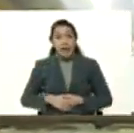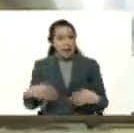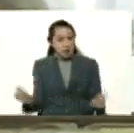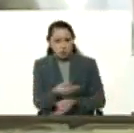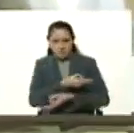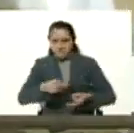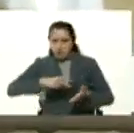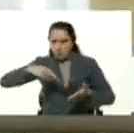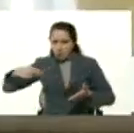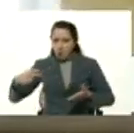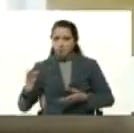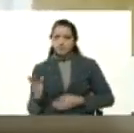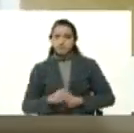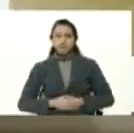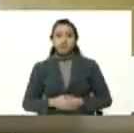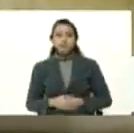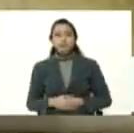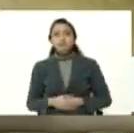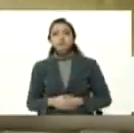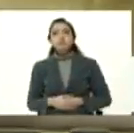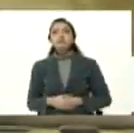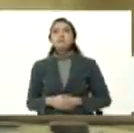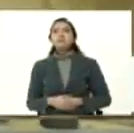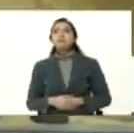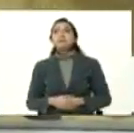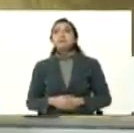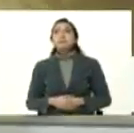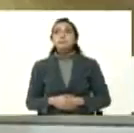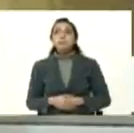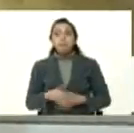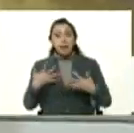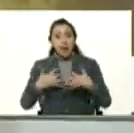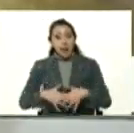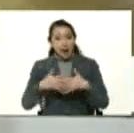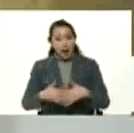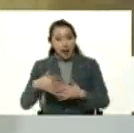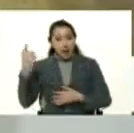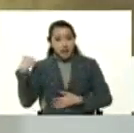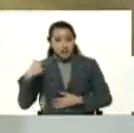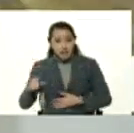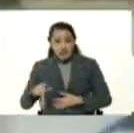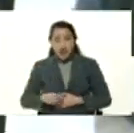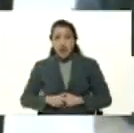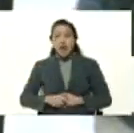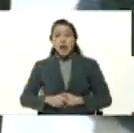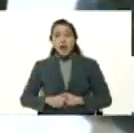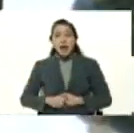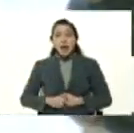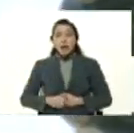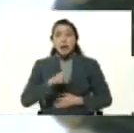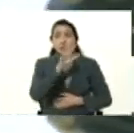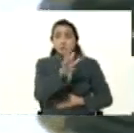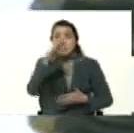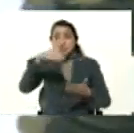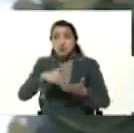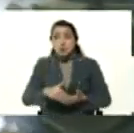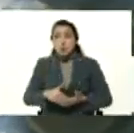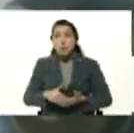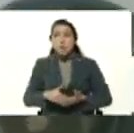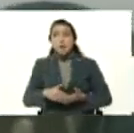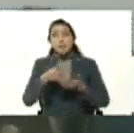a otros países. Precisamente en esta planta tiene la capacidad de 5.000